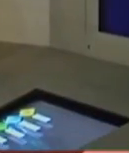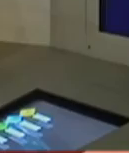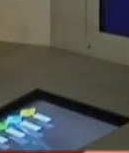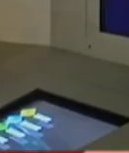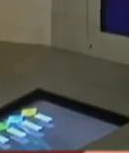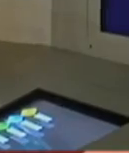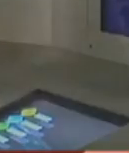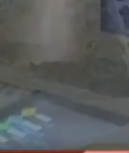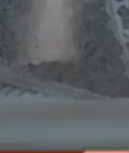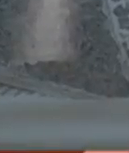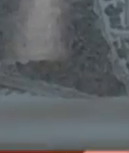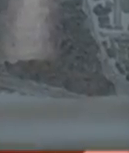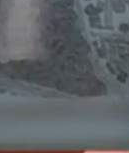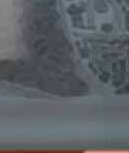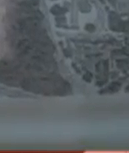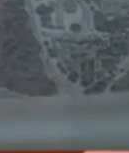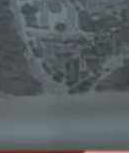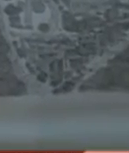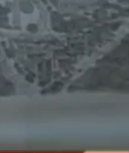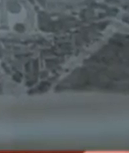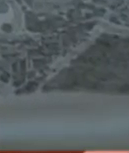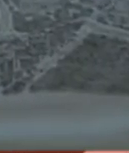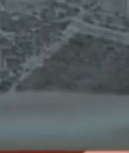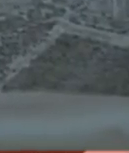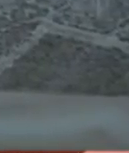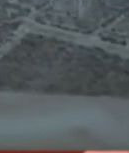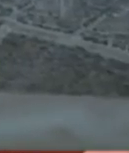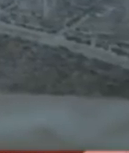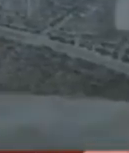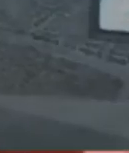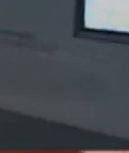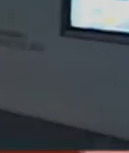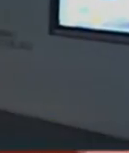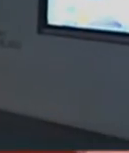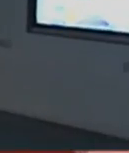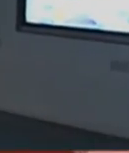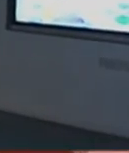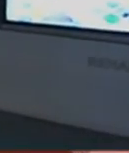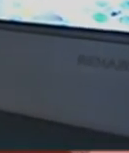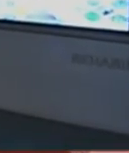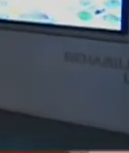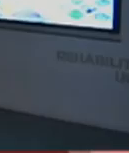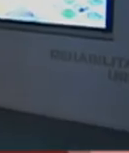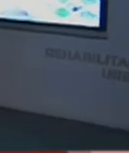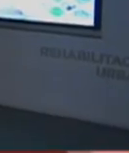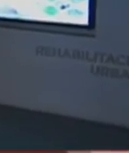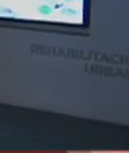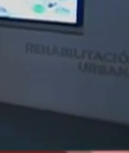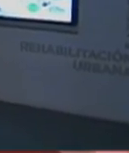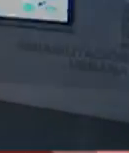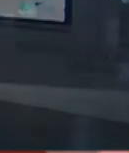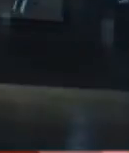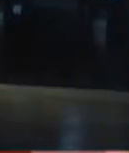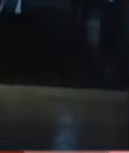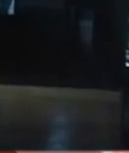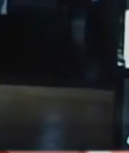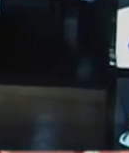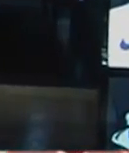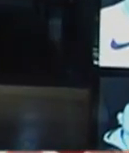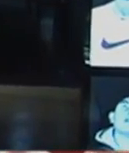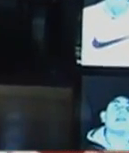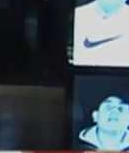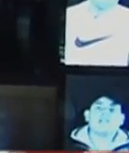actuales de infraestructura y desarrollo de la urbe. El recinto puede contribuir a la toma de decisiones en materia de proyectos de